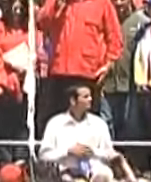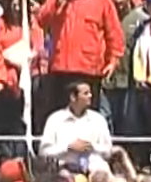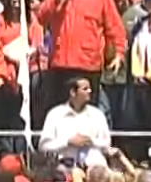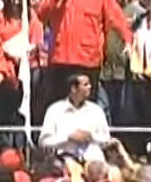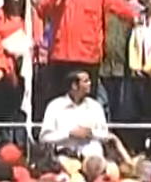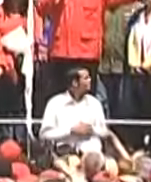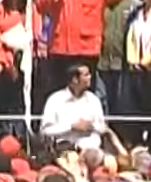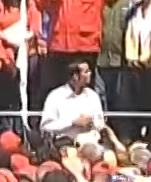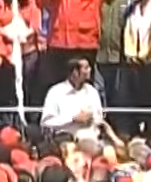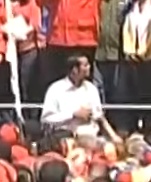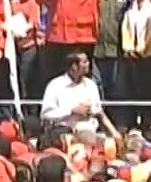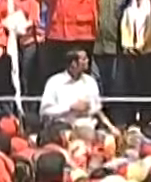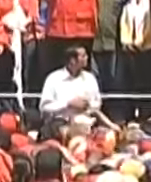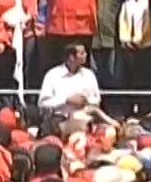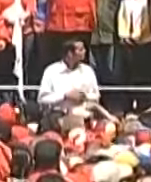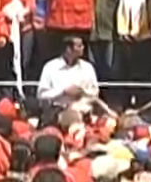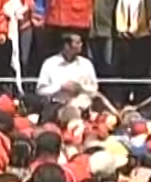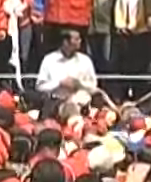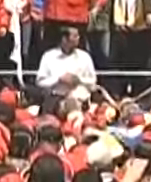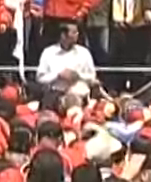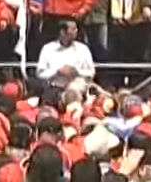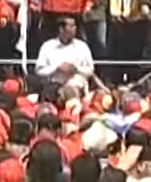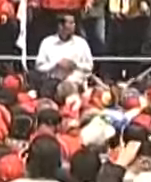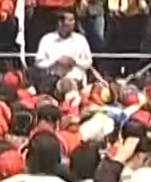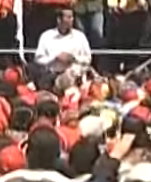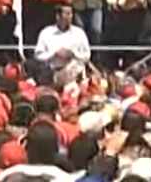...200 años de persecución contra la idea de Bolívar.